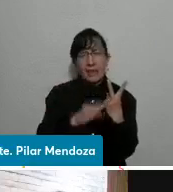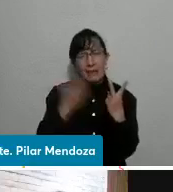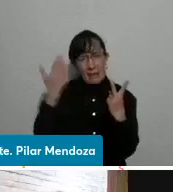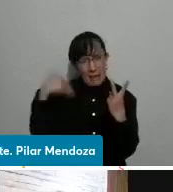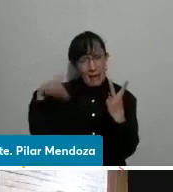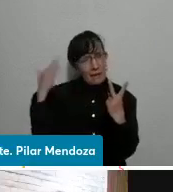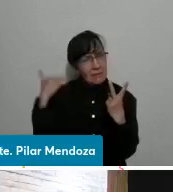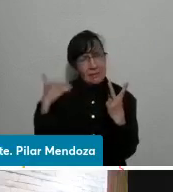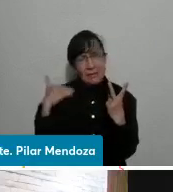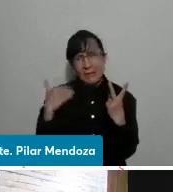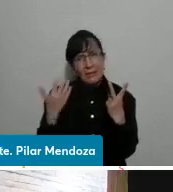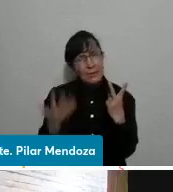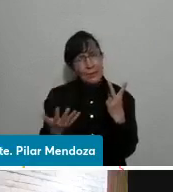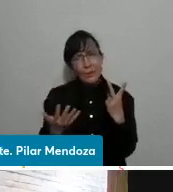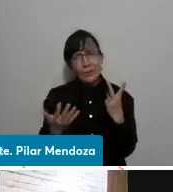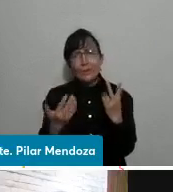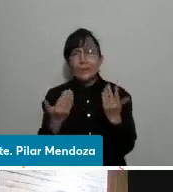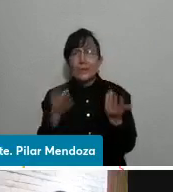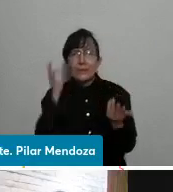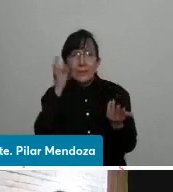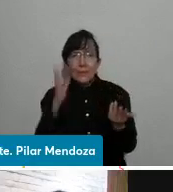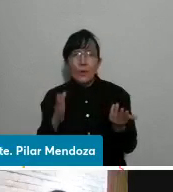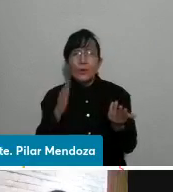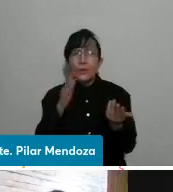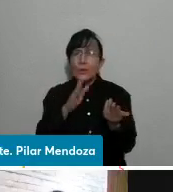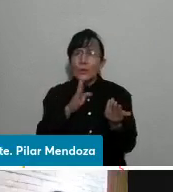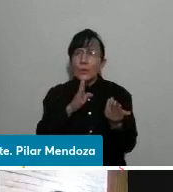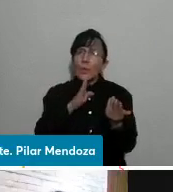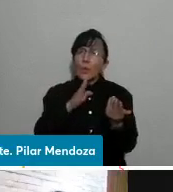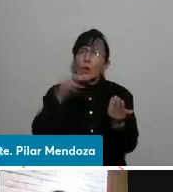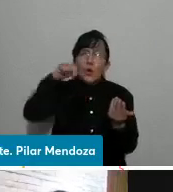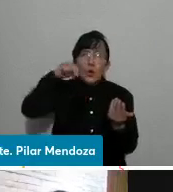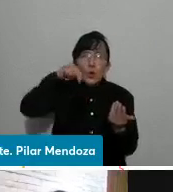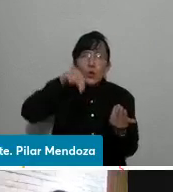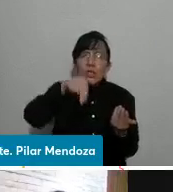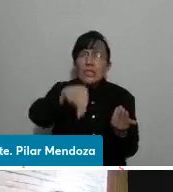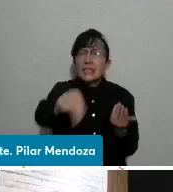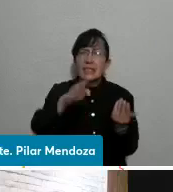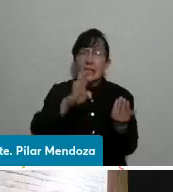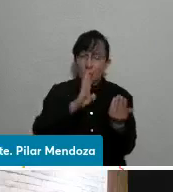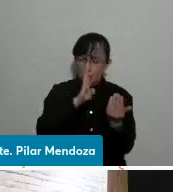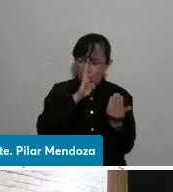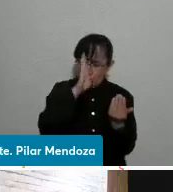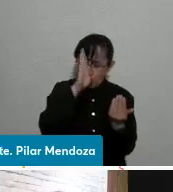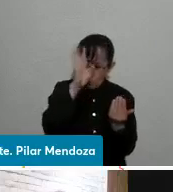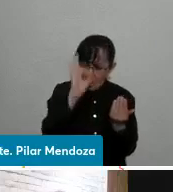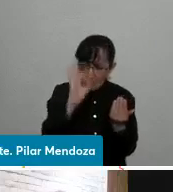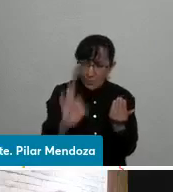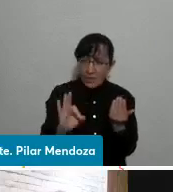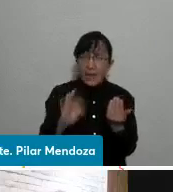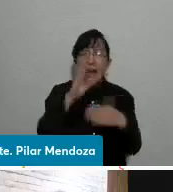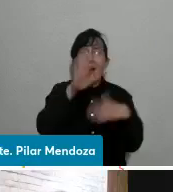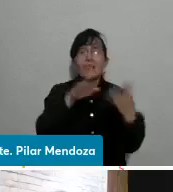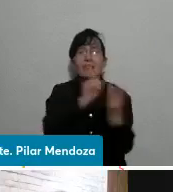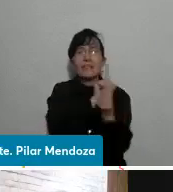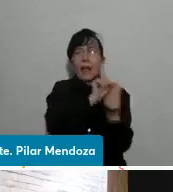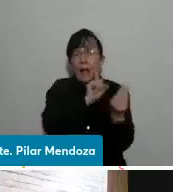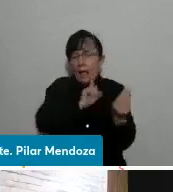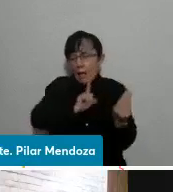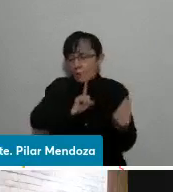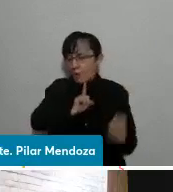tenían procedimientos y rutinas, y eso les daba pie a que se aislaran un poco de nuestro